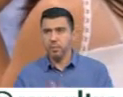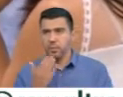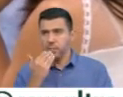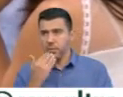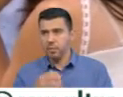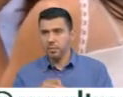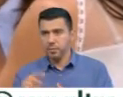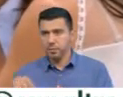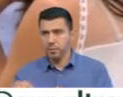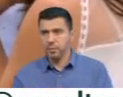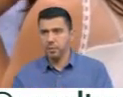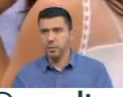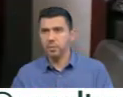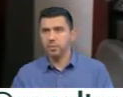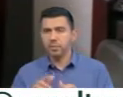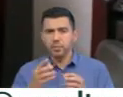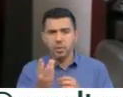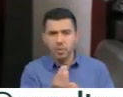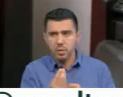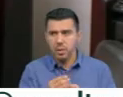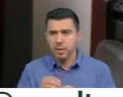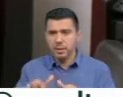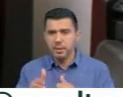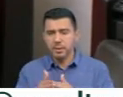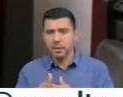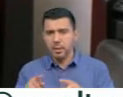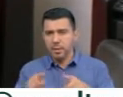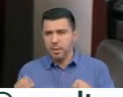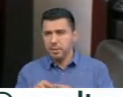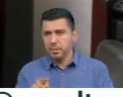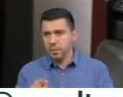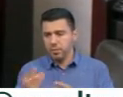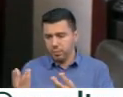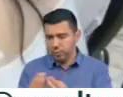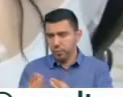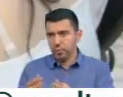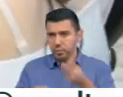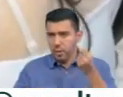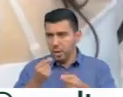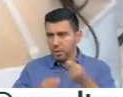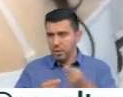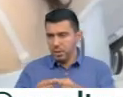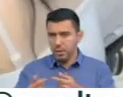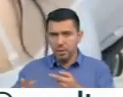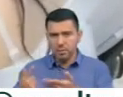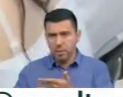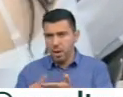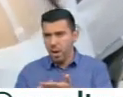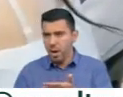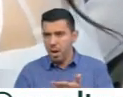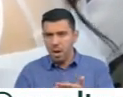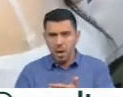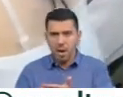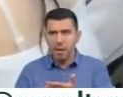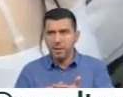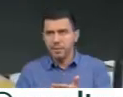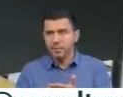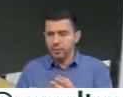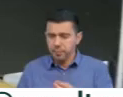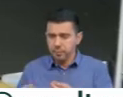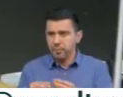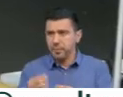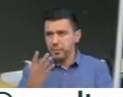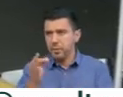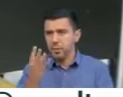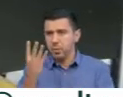Concejales y secretarios de despacho se reunieron en Comisión de Hacienda para debatir por segunda vez la adición de 54 mil